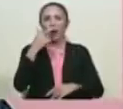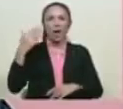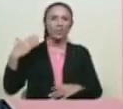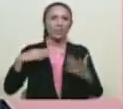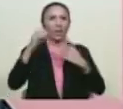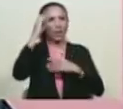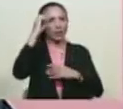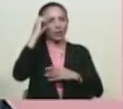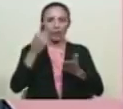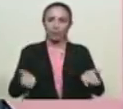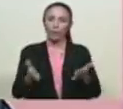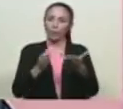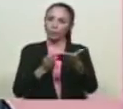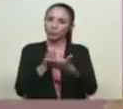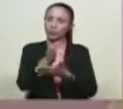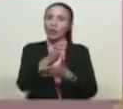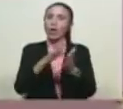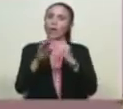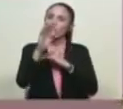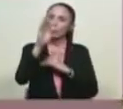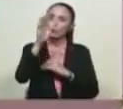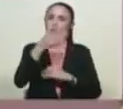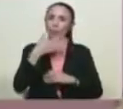Tenemos que seguir avanzando hacia el futuro,